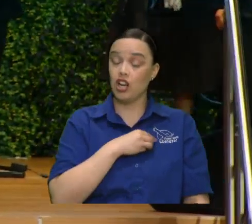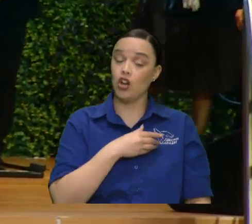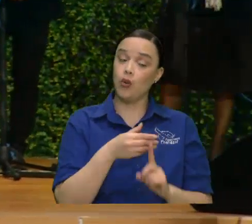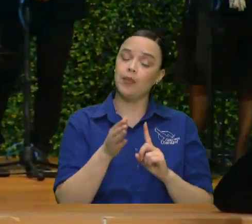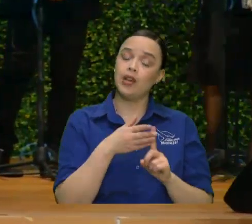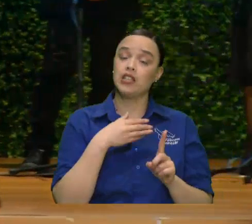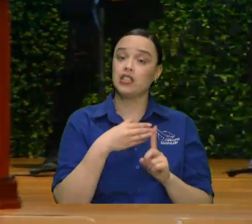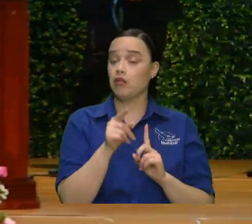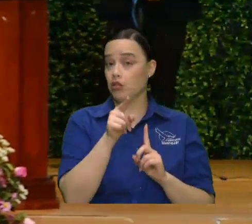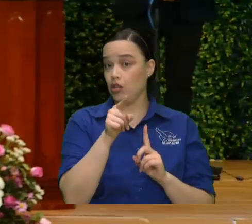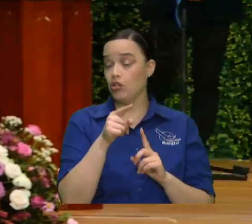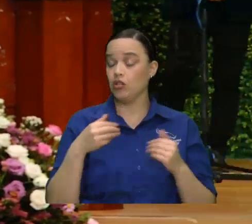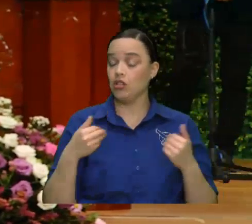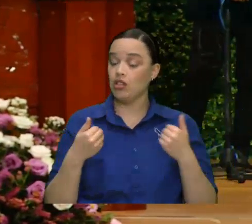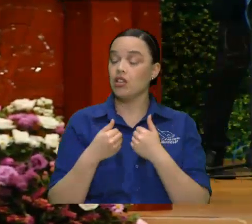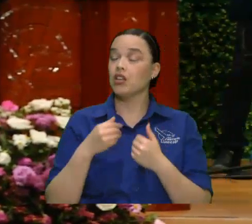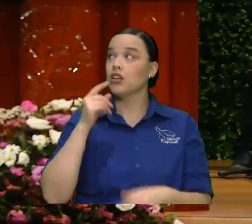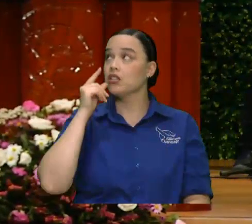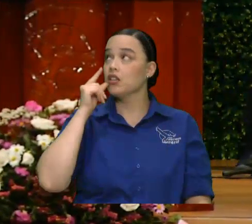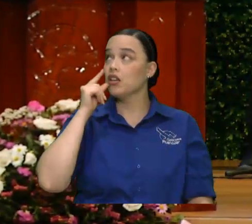gloria al señor hermano